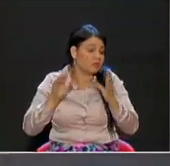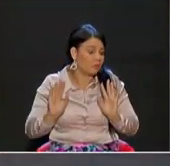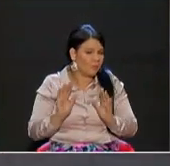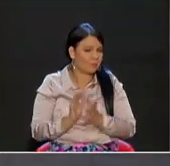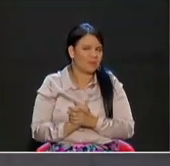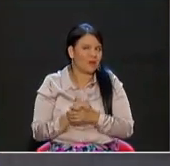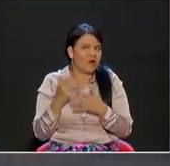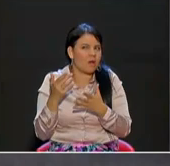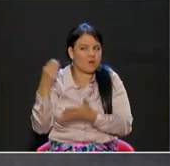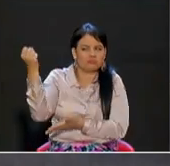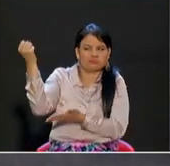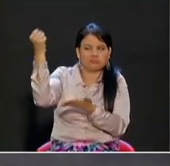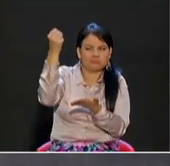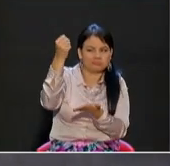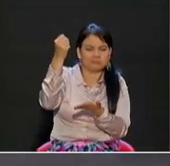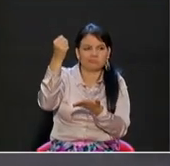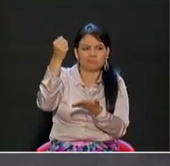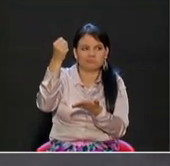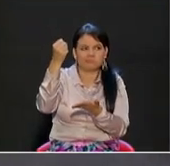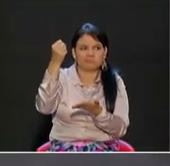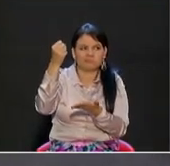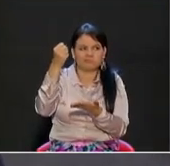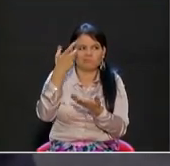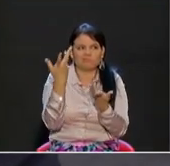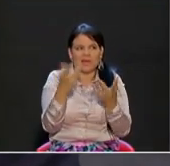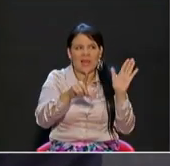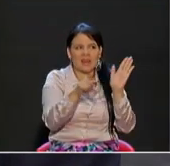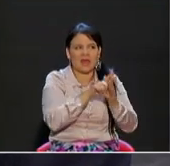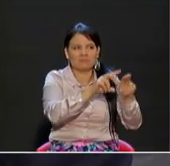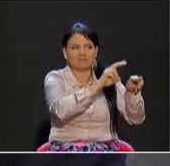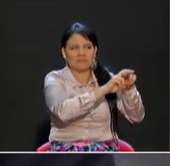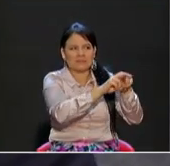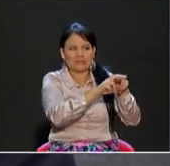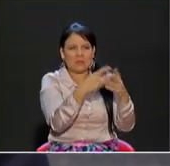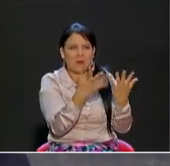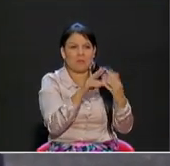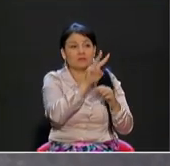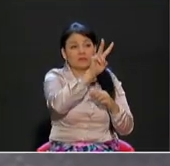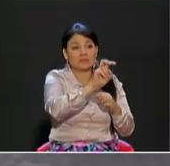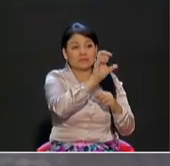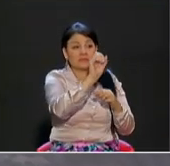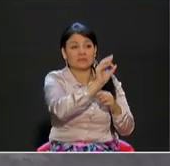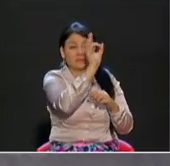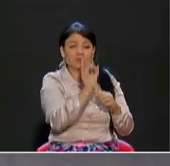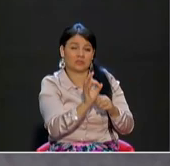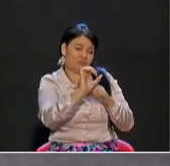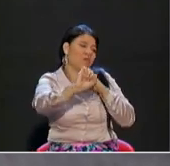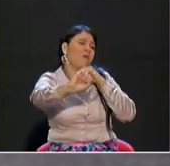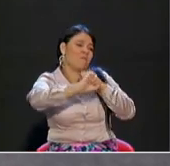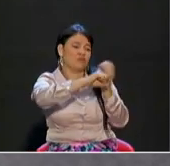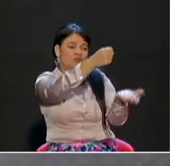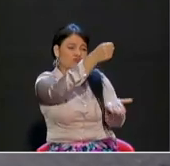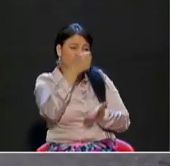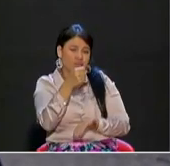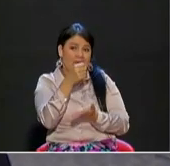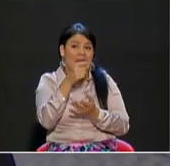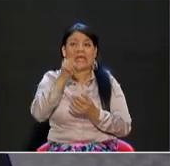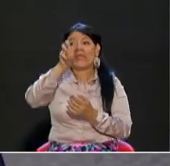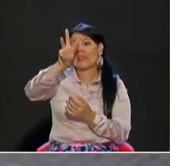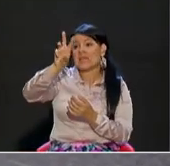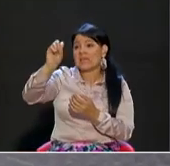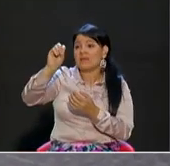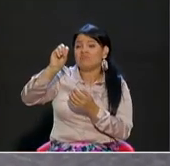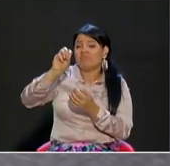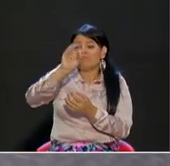vamos a buscar a través de la ley de metros el 70 por ciento de su financiación y el 30 por ciento con endeudamiento de la región